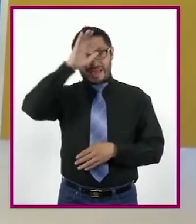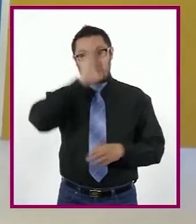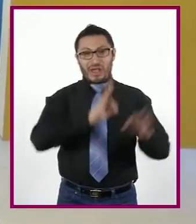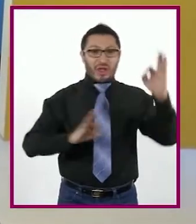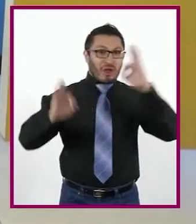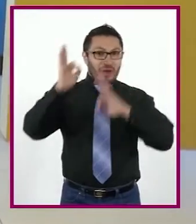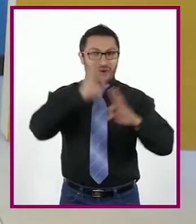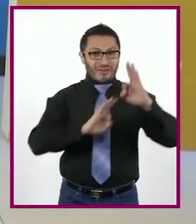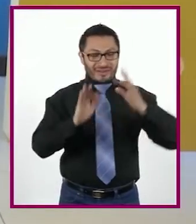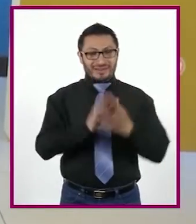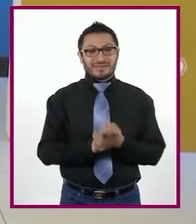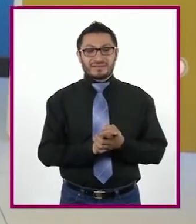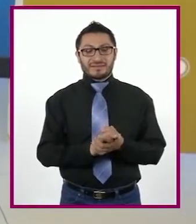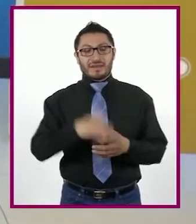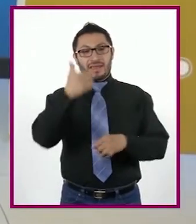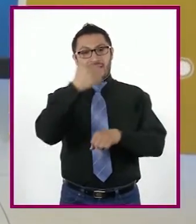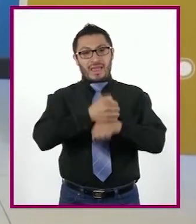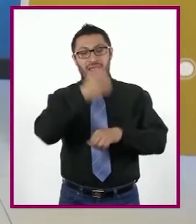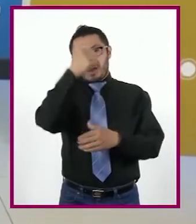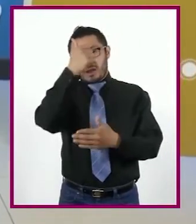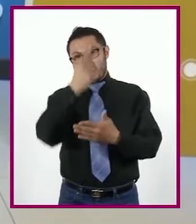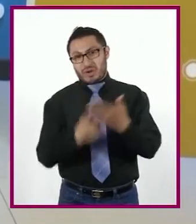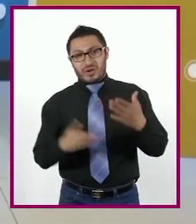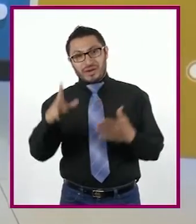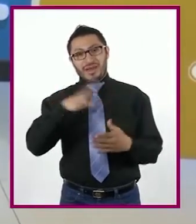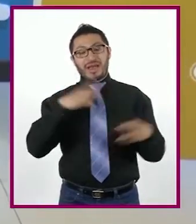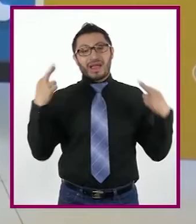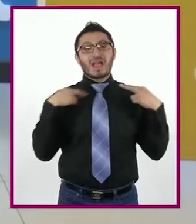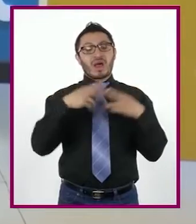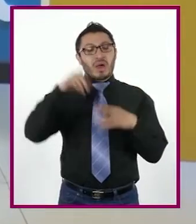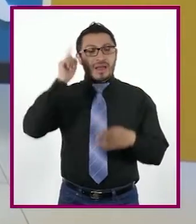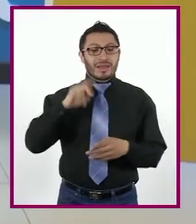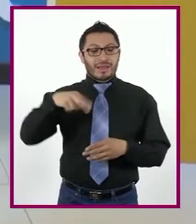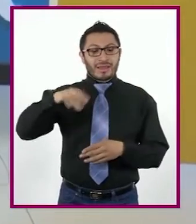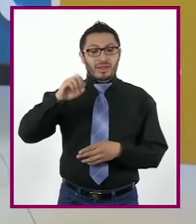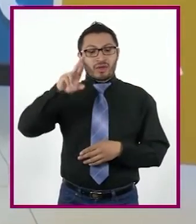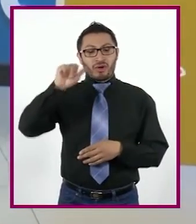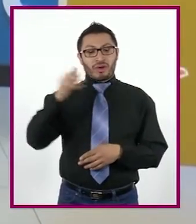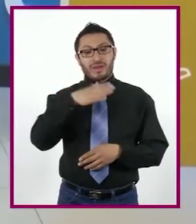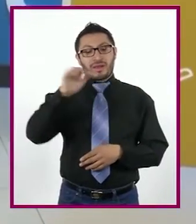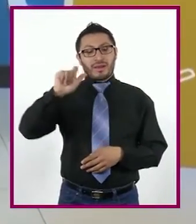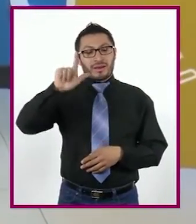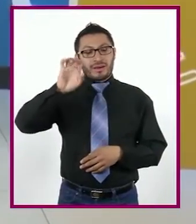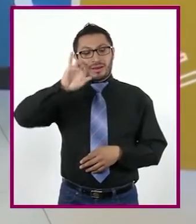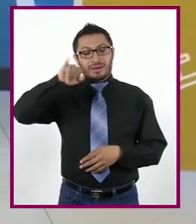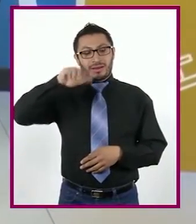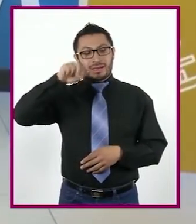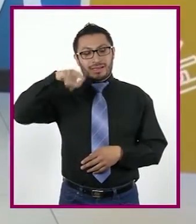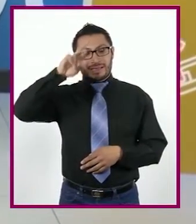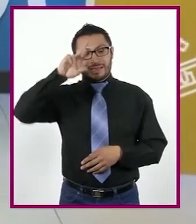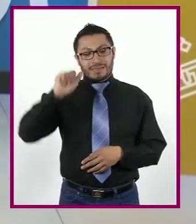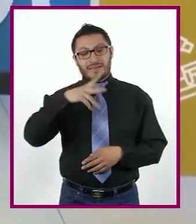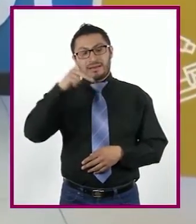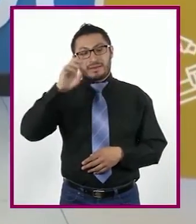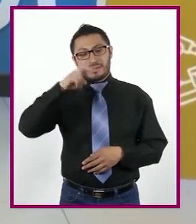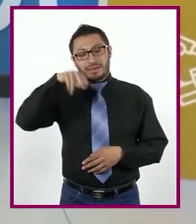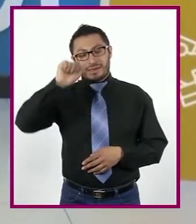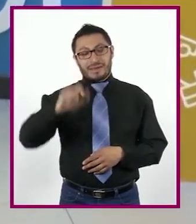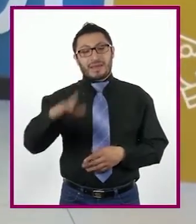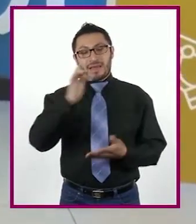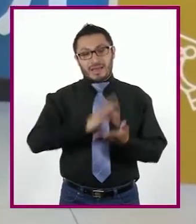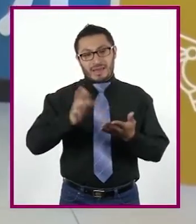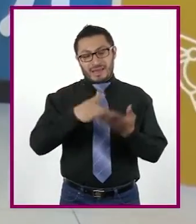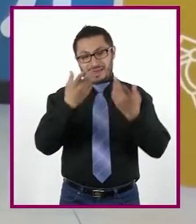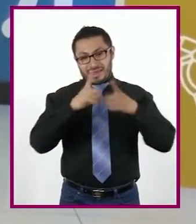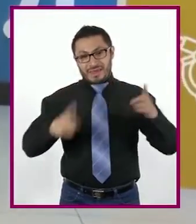Física. En nuestro sexto programa nos acompaña la profesora Nora Alejandra Peña, quien nos apoyará en el desarrollo del tema del